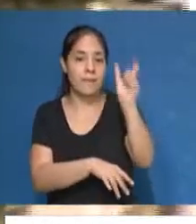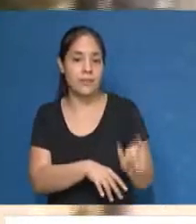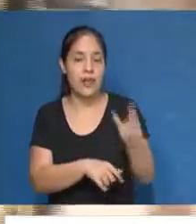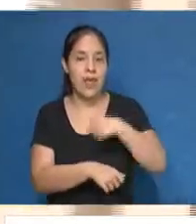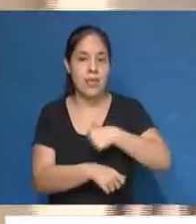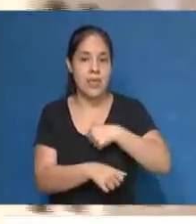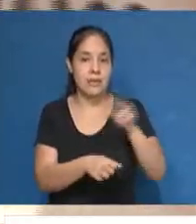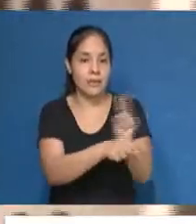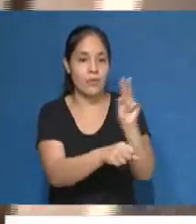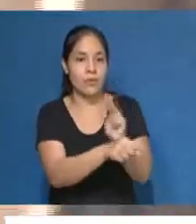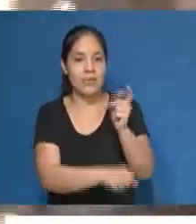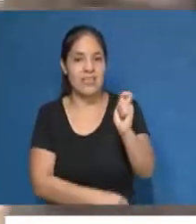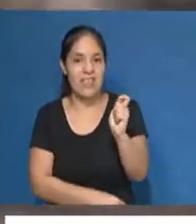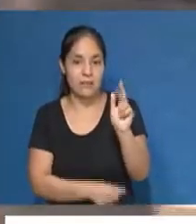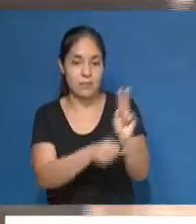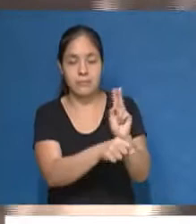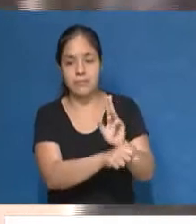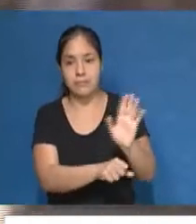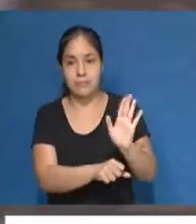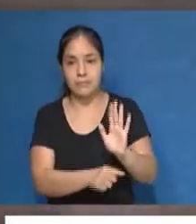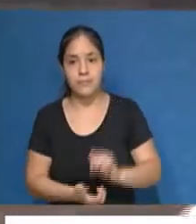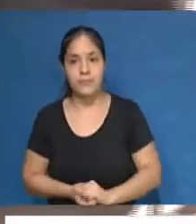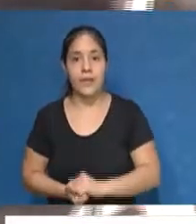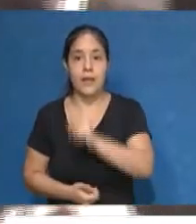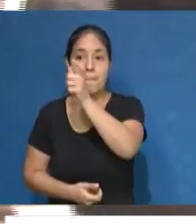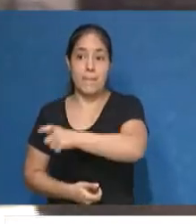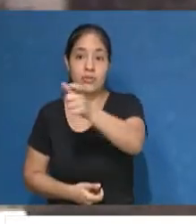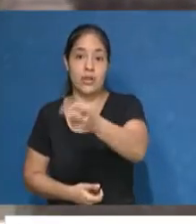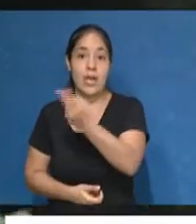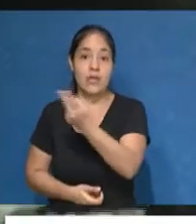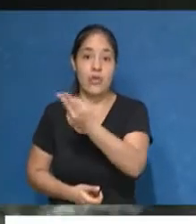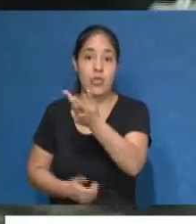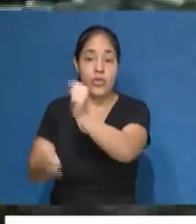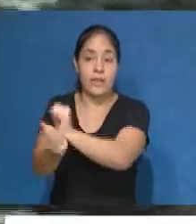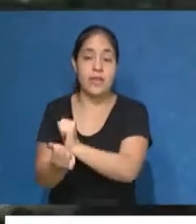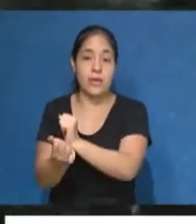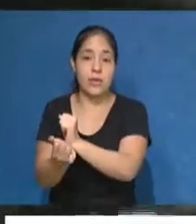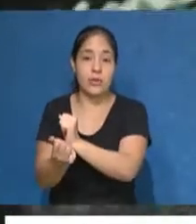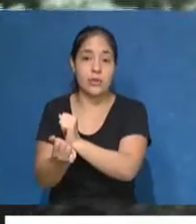identidad de la persona, de la víctima. ¿Y la identidad de los curas detenidos, Sebastián, se dio a conocer?